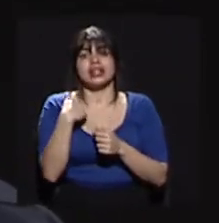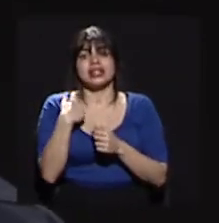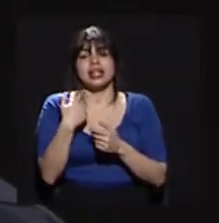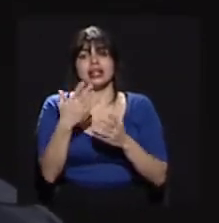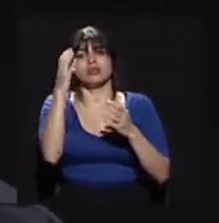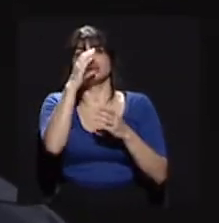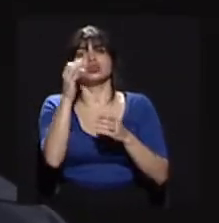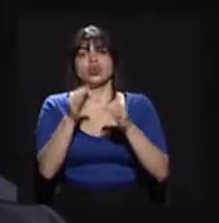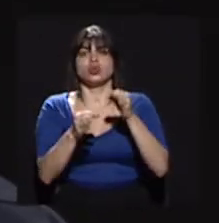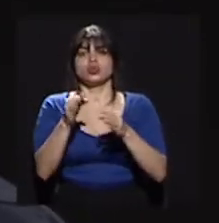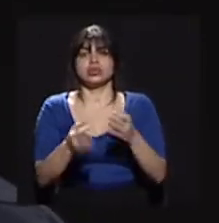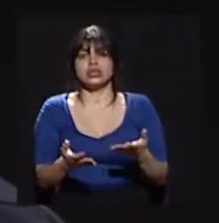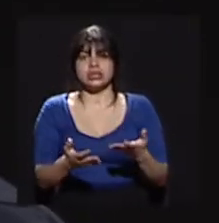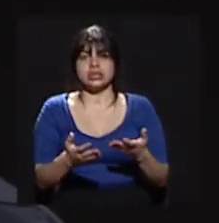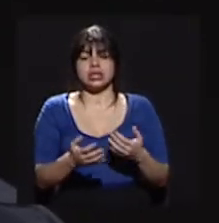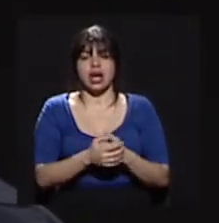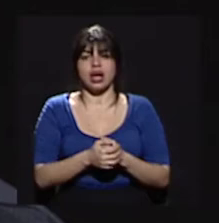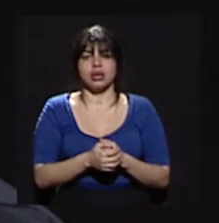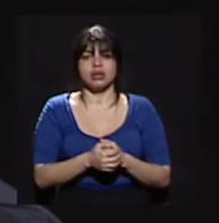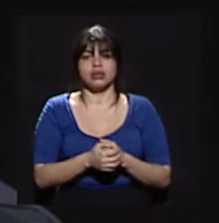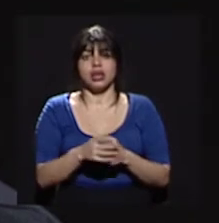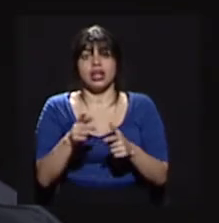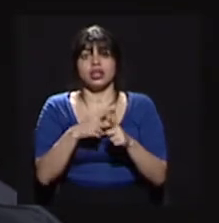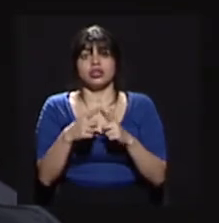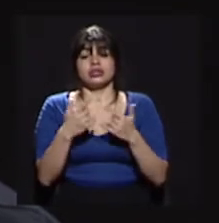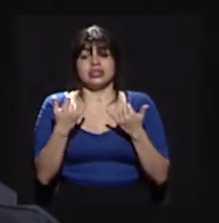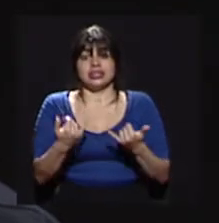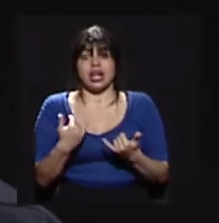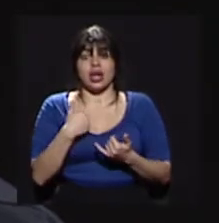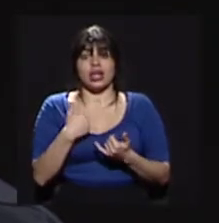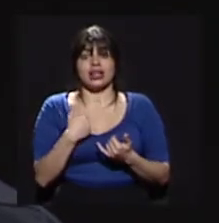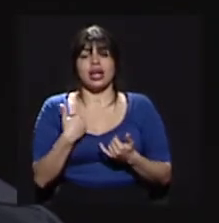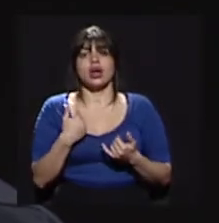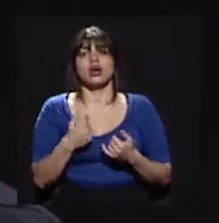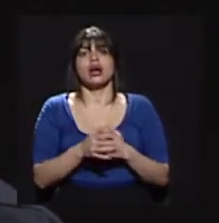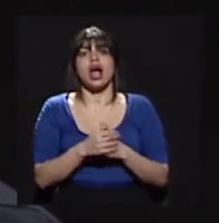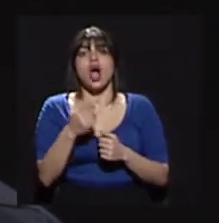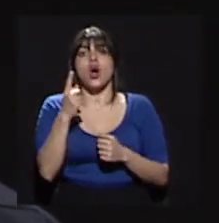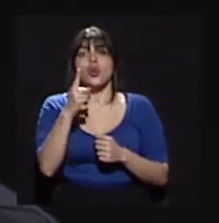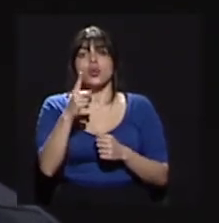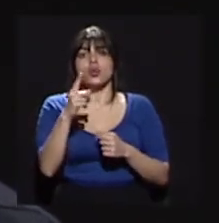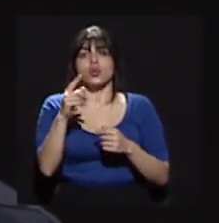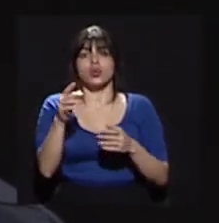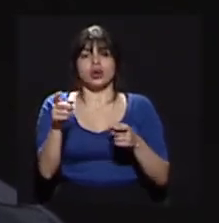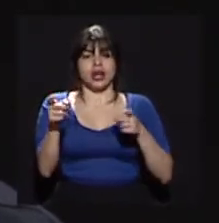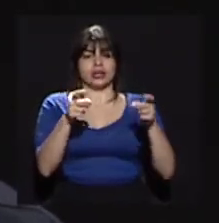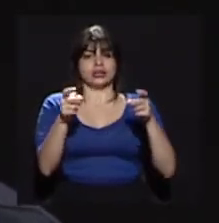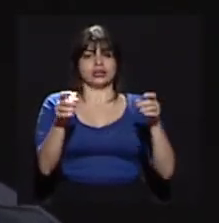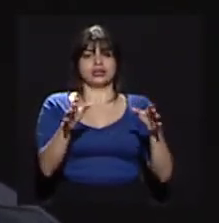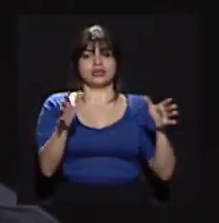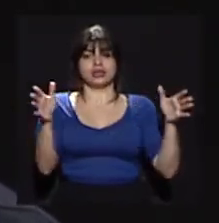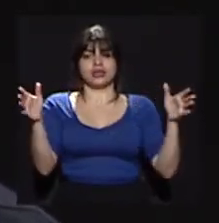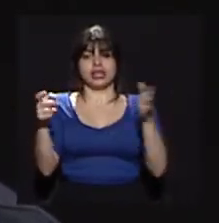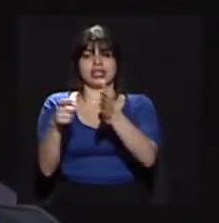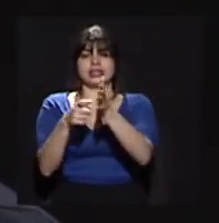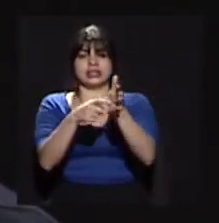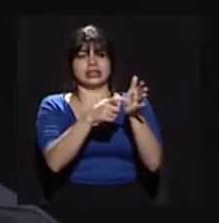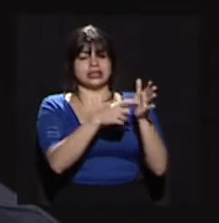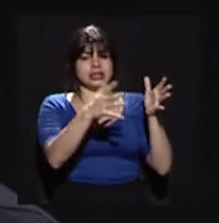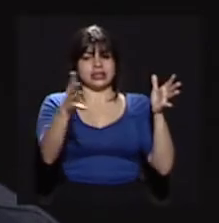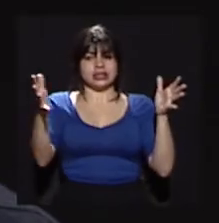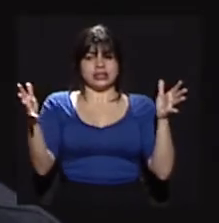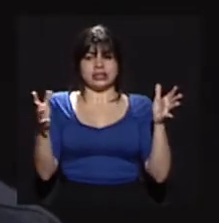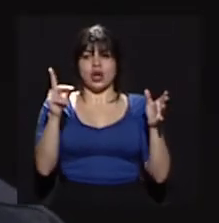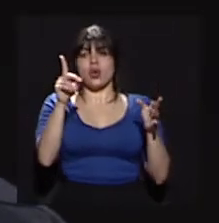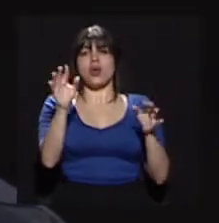justicia y entonces ya lo que tengo es una sinfonía de demandas y no solamente una